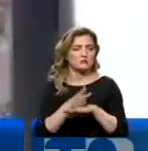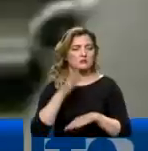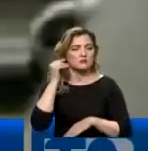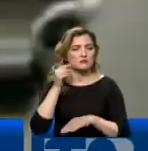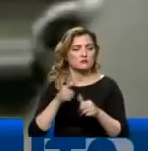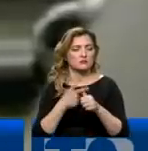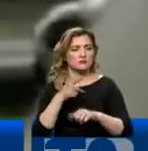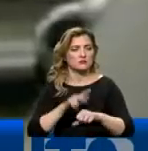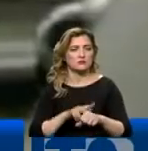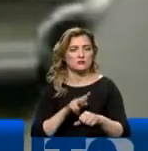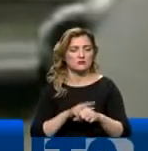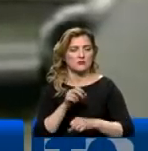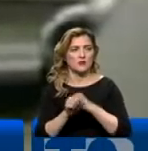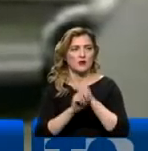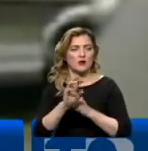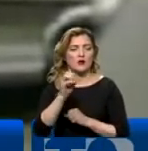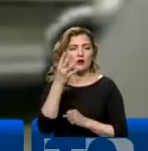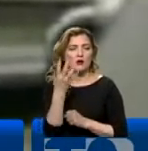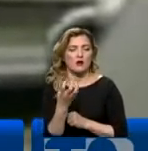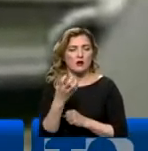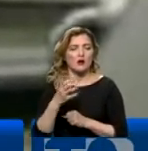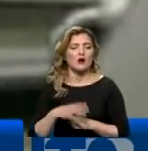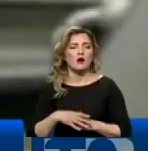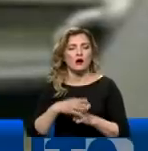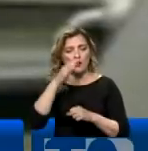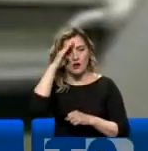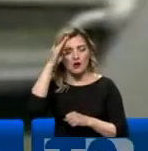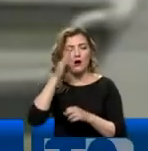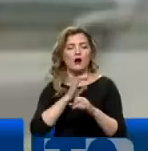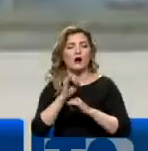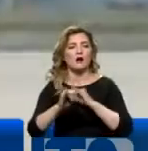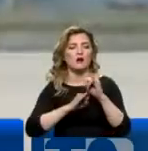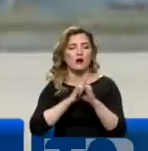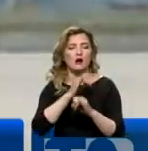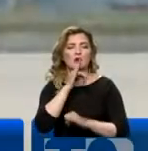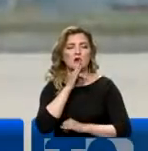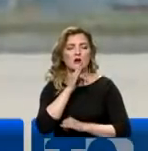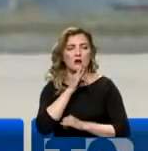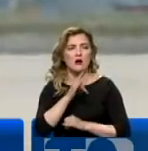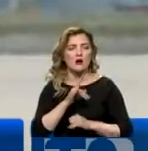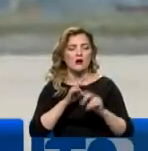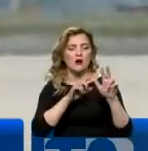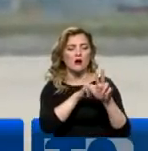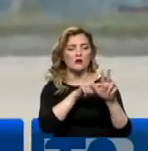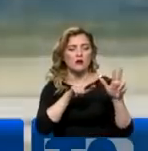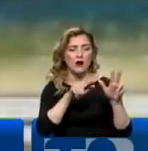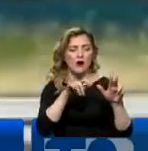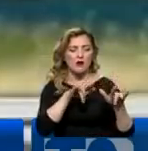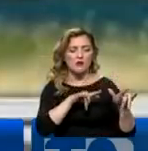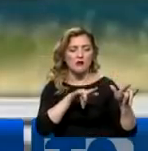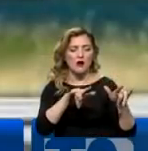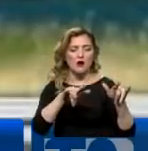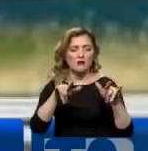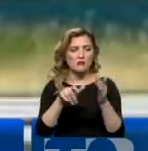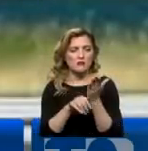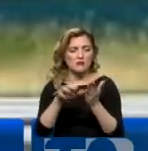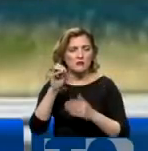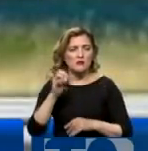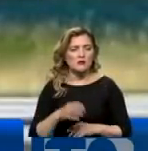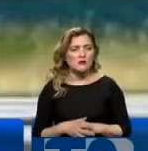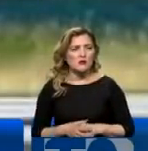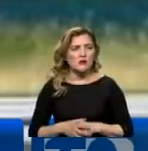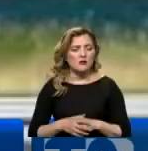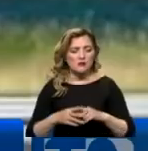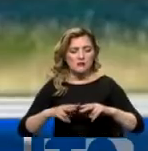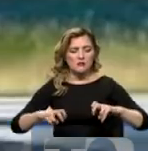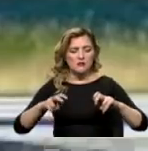La primera vez cuando en el 2014 la DEA decomisó 3 avionetas de la compañía SkyJet, de propiedad de los hermanos. Según